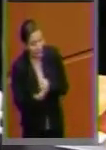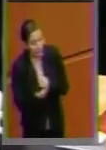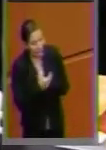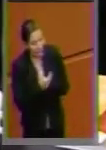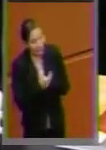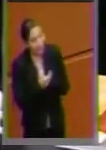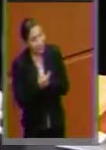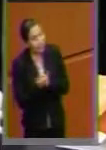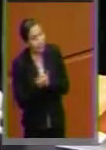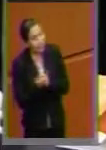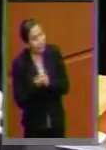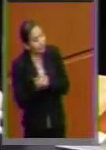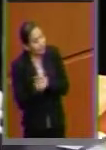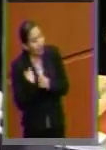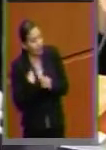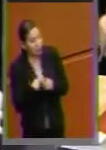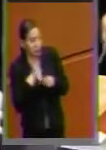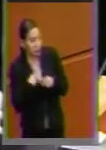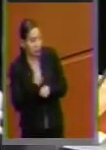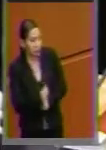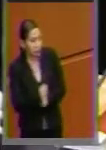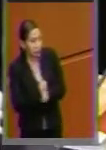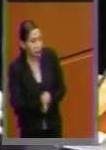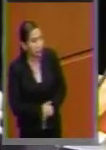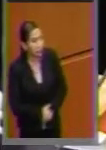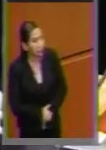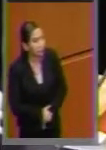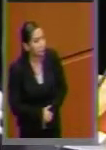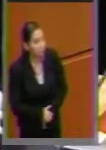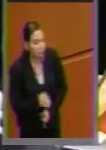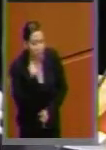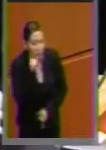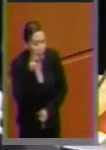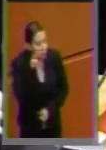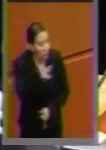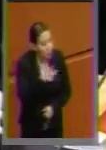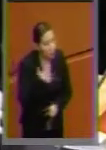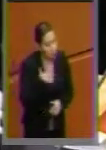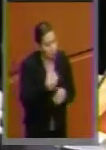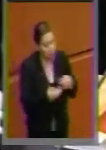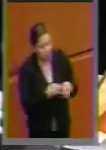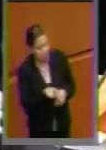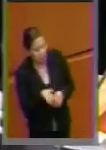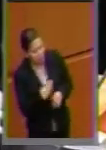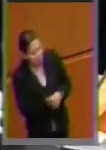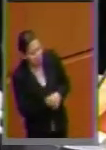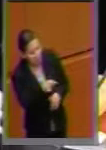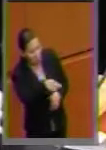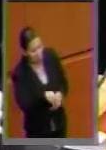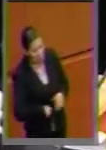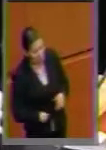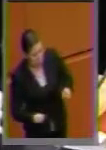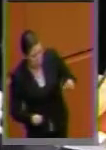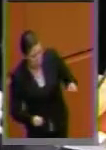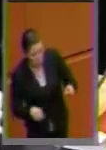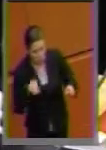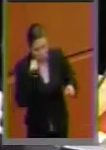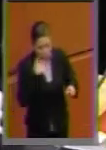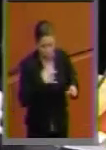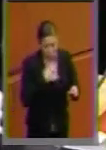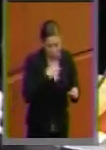vuelvo a redundar a la víctima sienten como que la hace más justicia al imputado sienten como